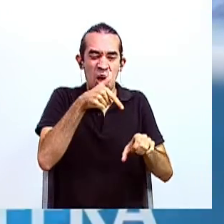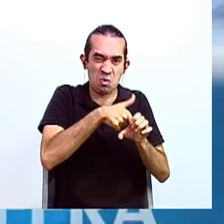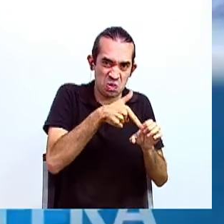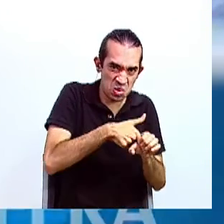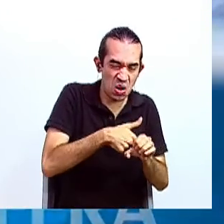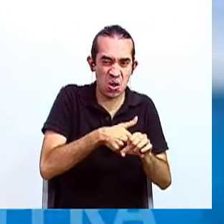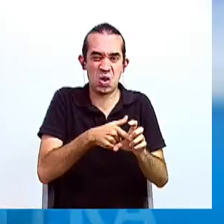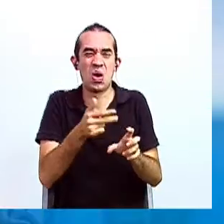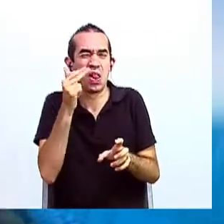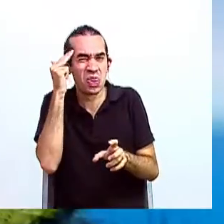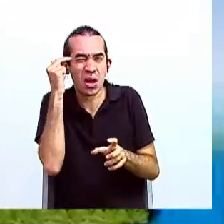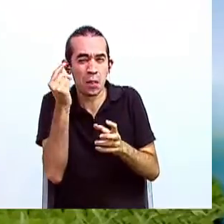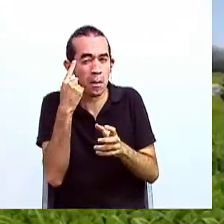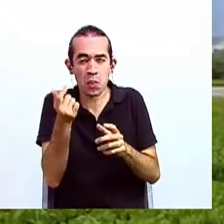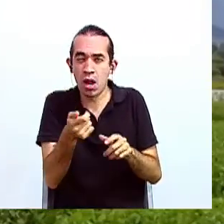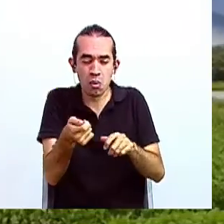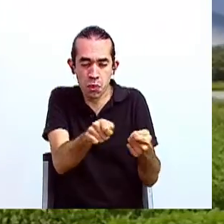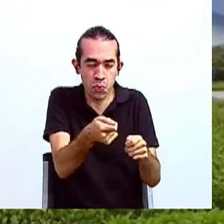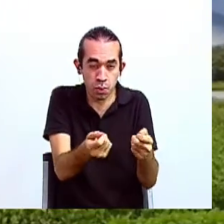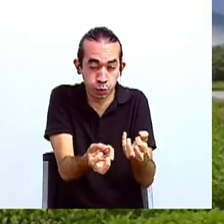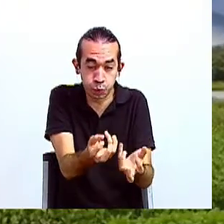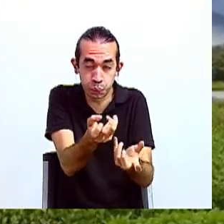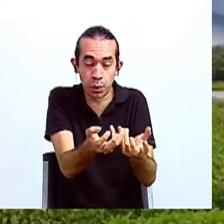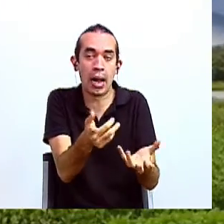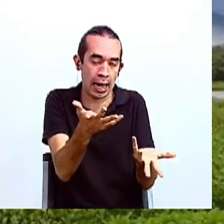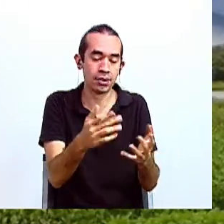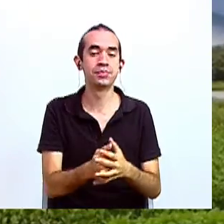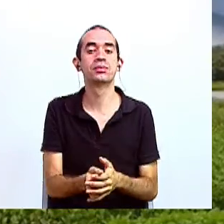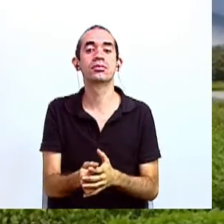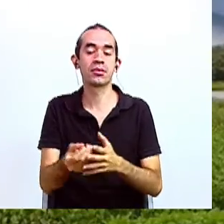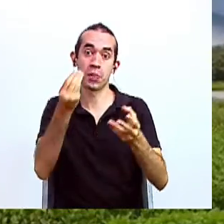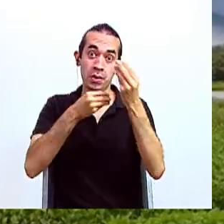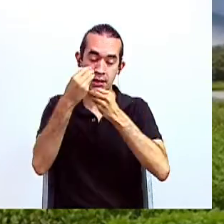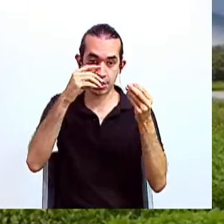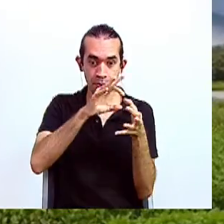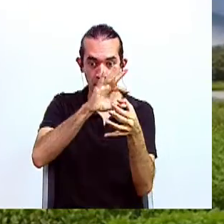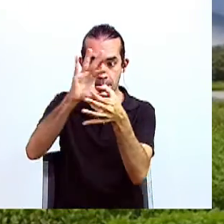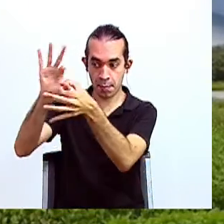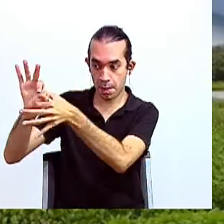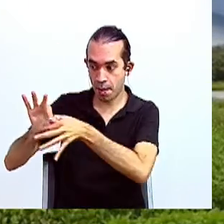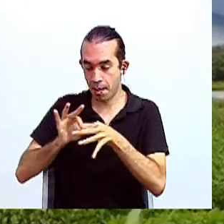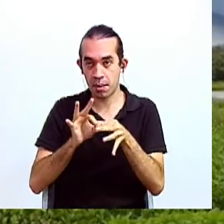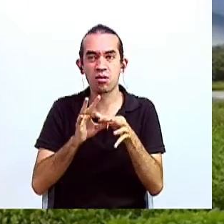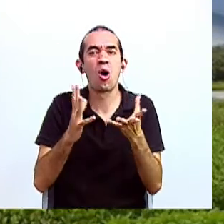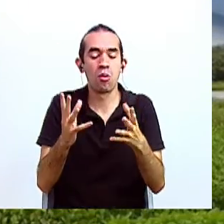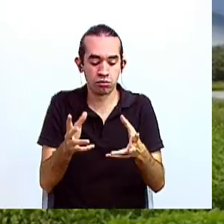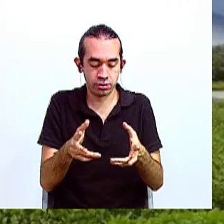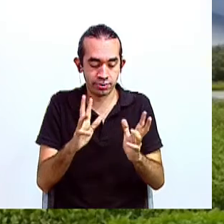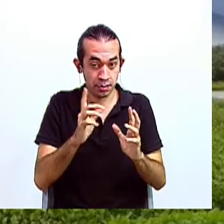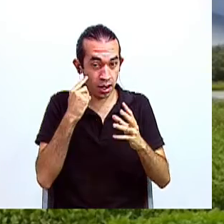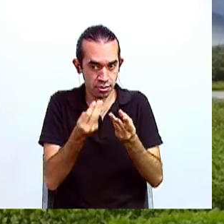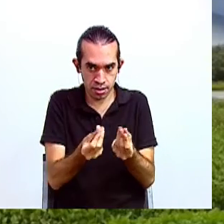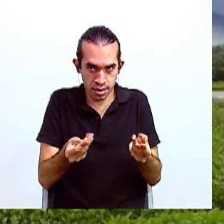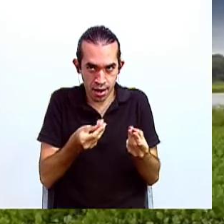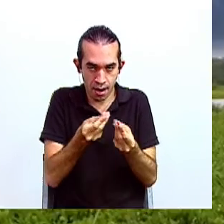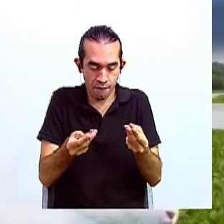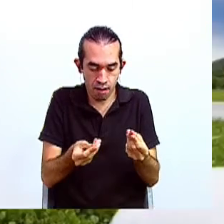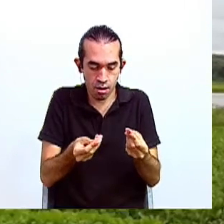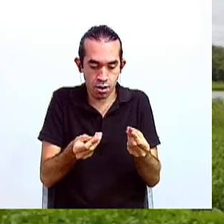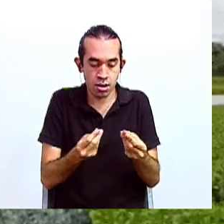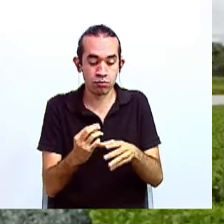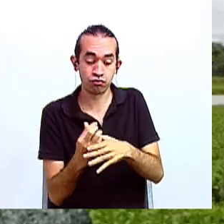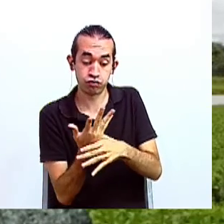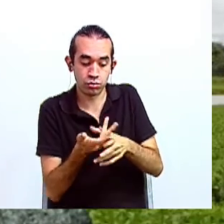carbón. Mediante las cadenas alimenticias, los animales herbívoros toman el carbono de los vegetales